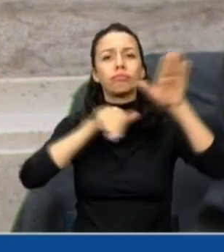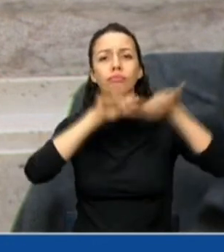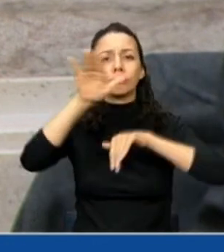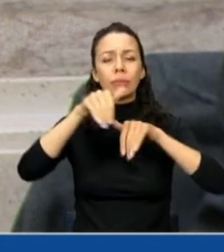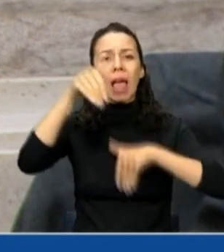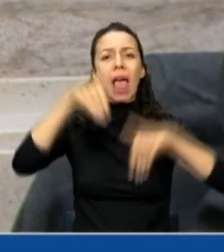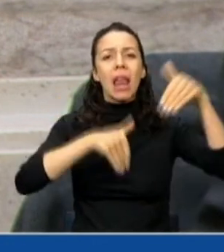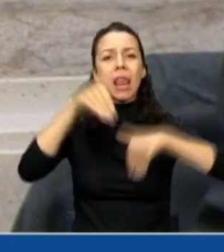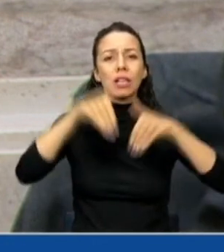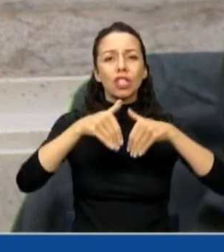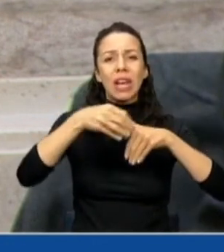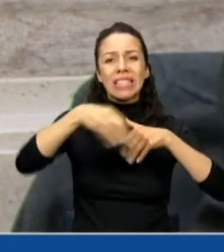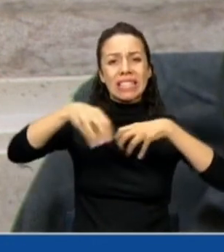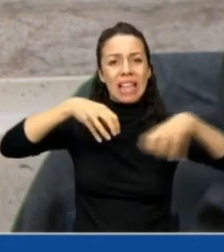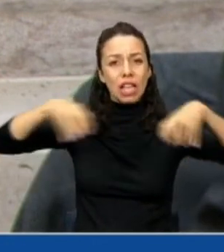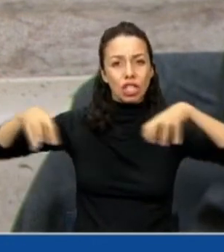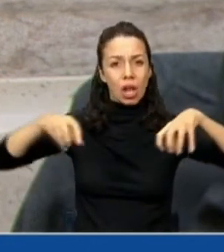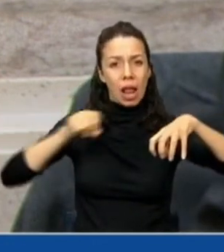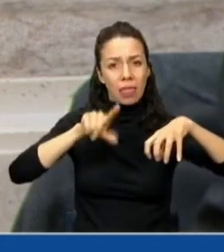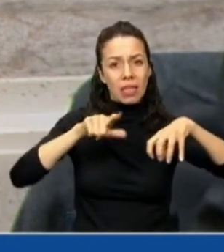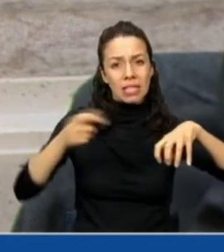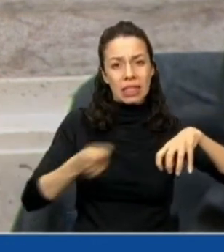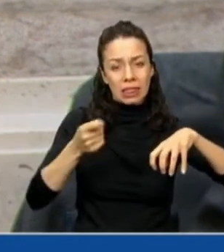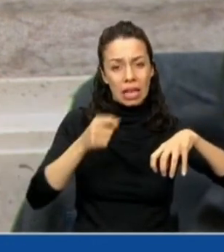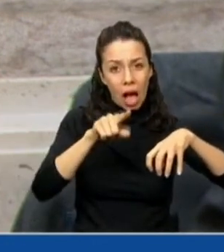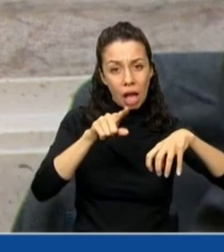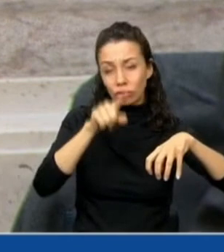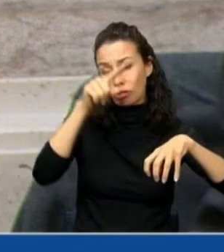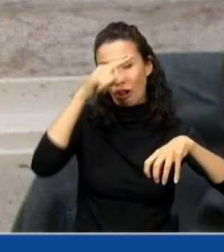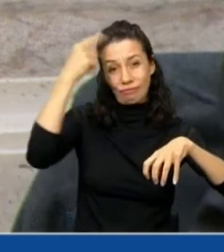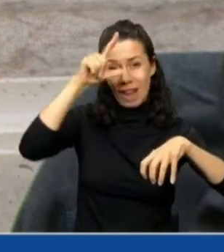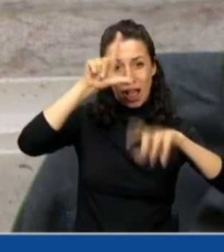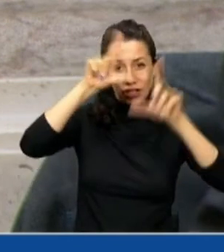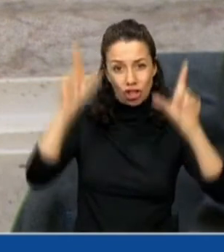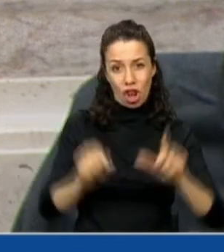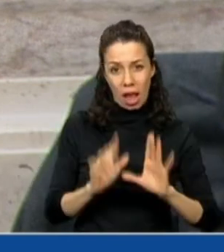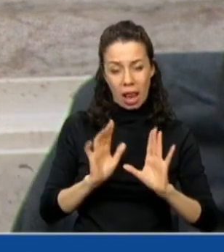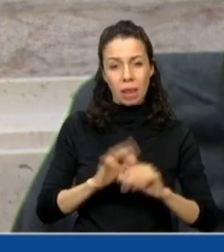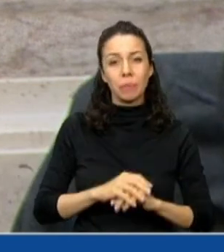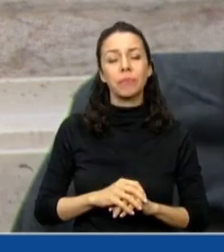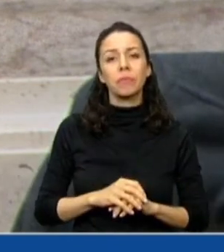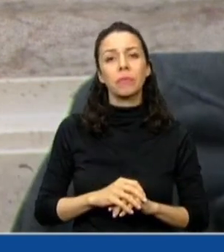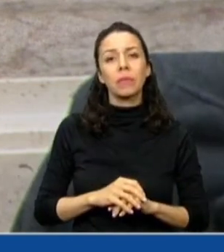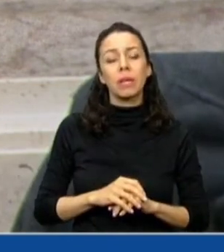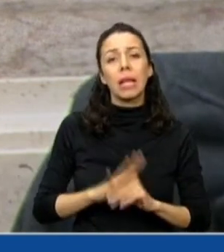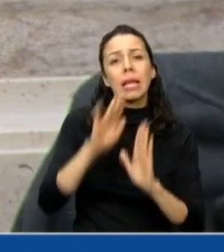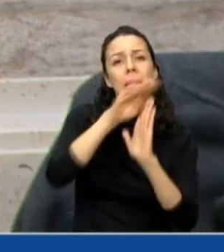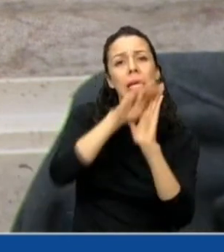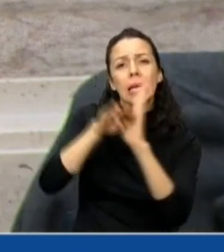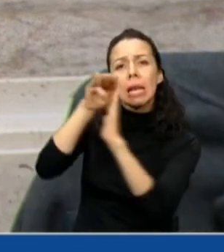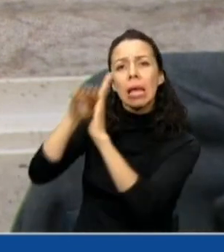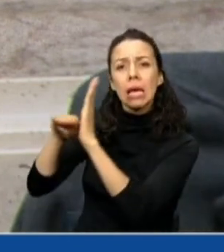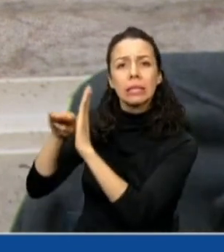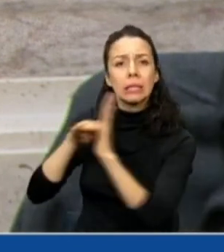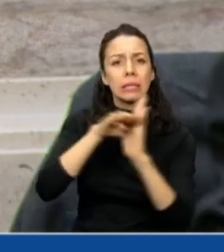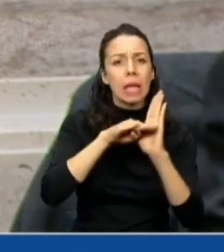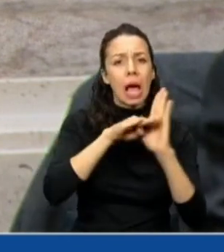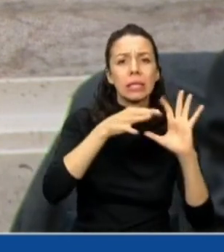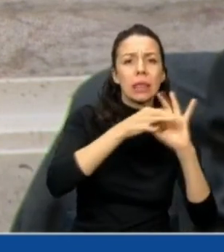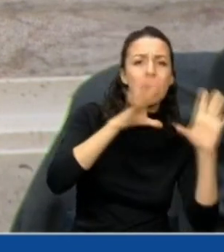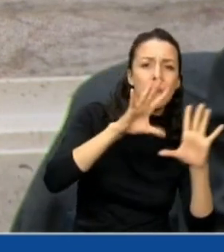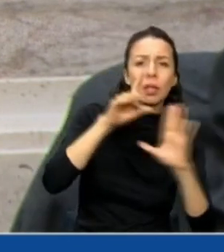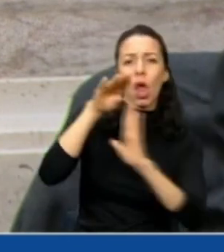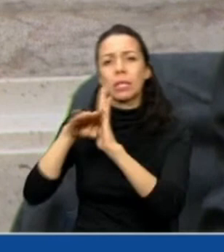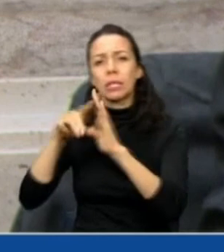en las diferentes seccionales de este sindicato a nivel nacional. La gran mayoría de las listas independientes u